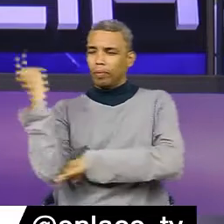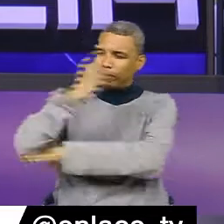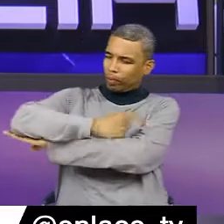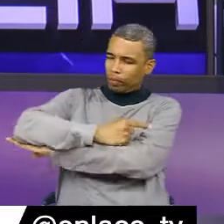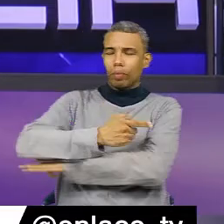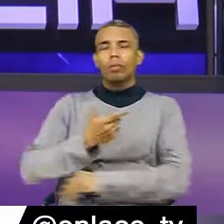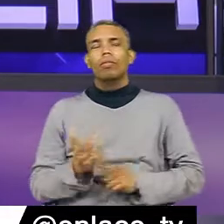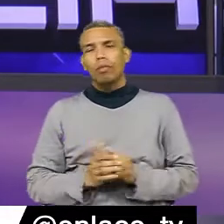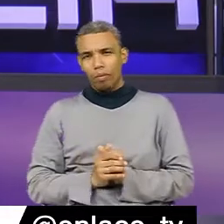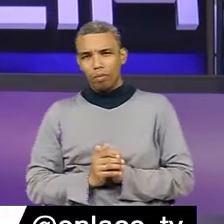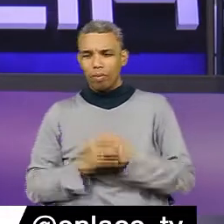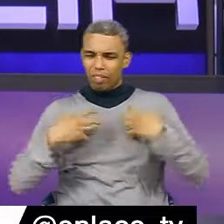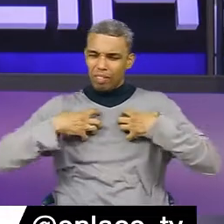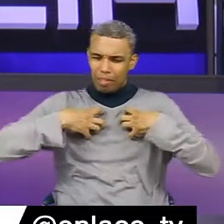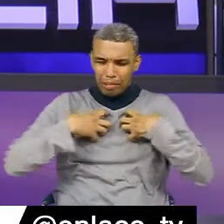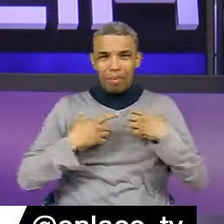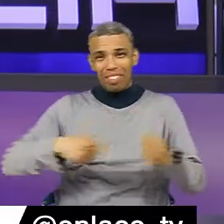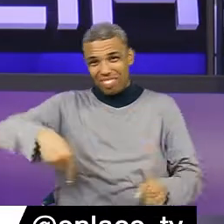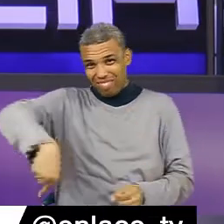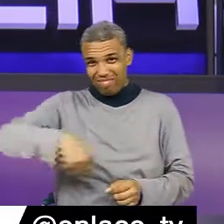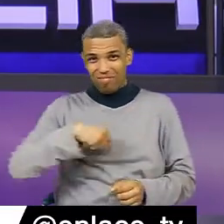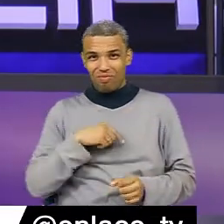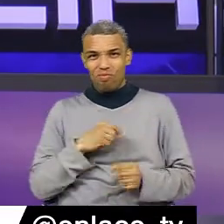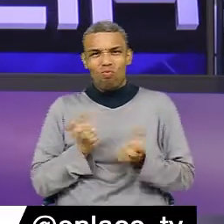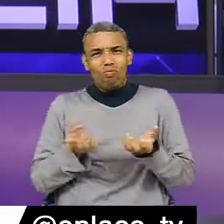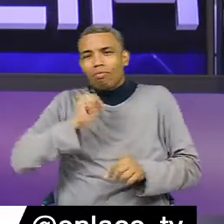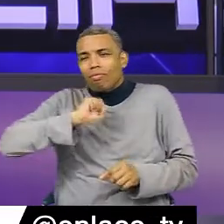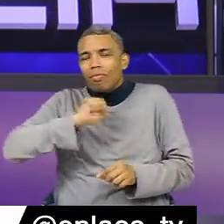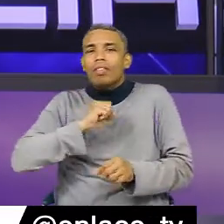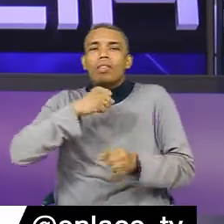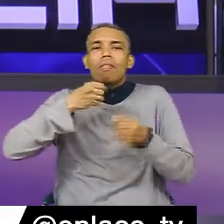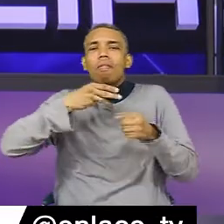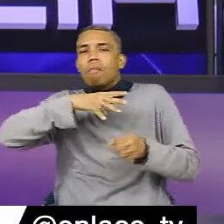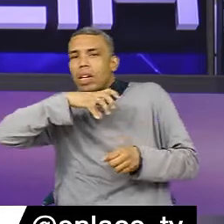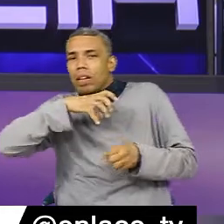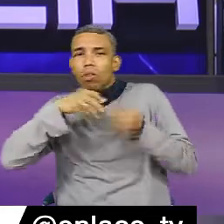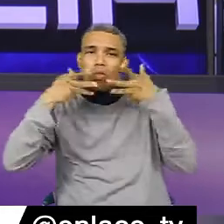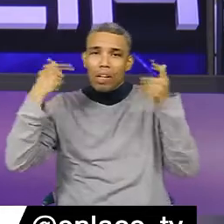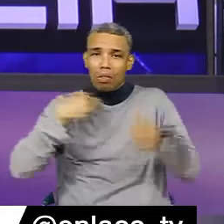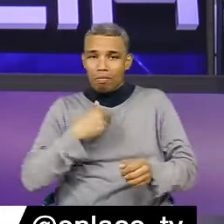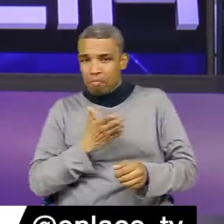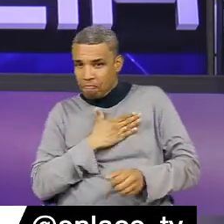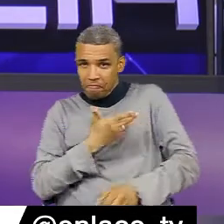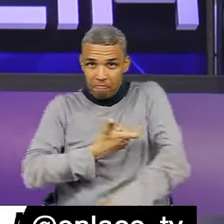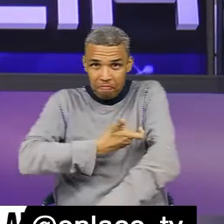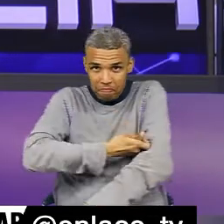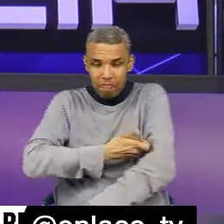autoridades ambientales y de salud para su atención. La vacunación de perros y gatos ha sido la principal actividad allí.